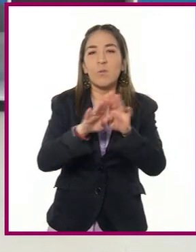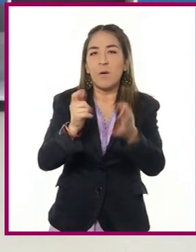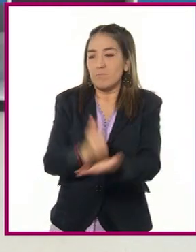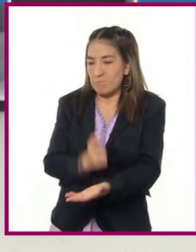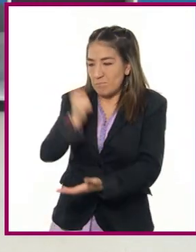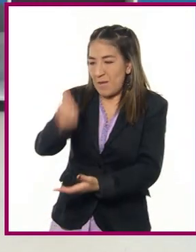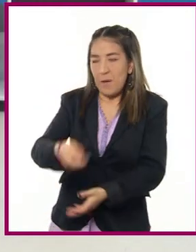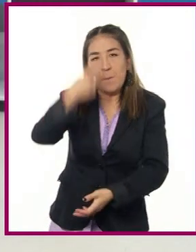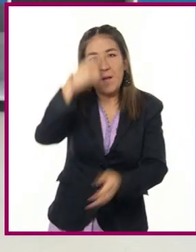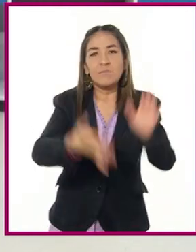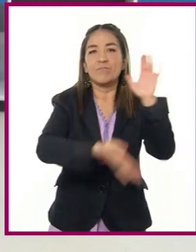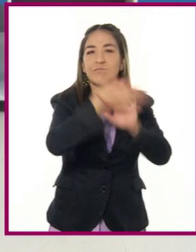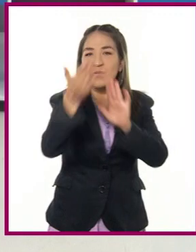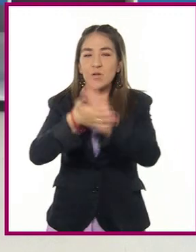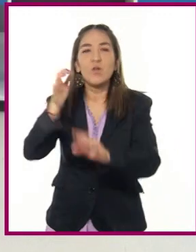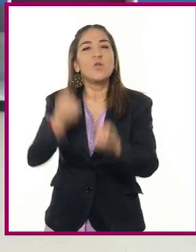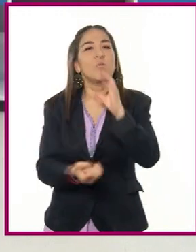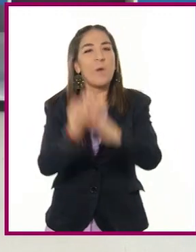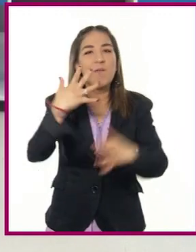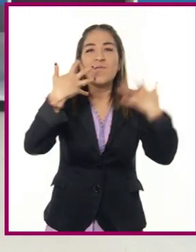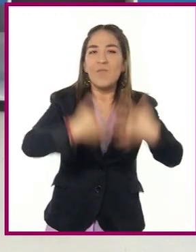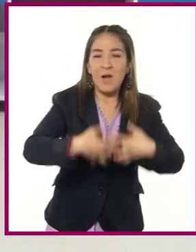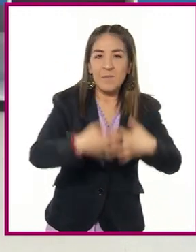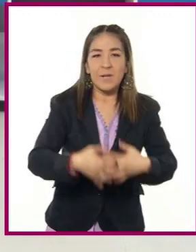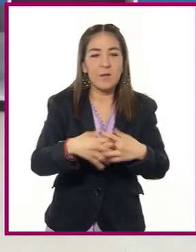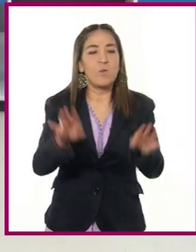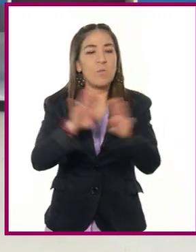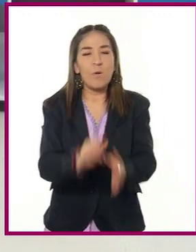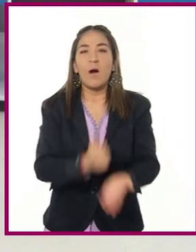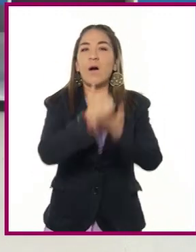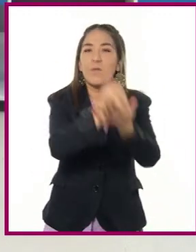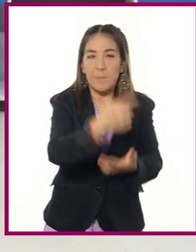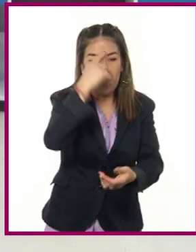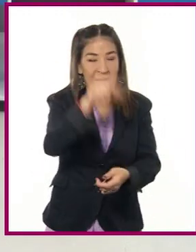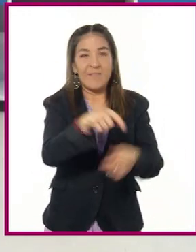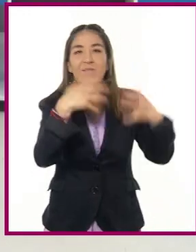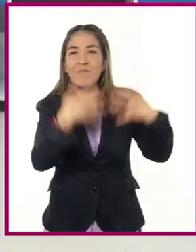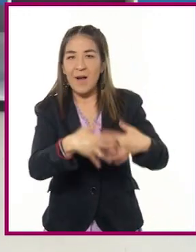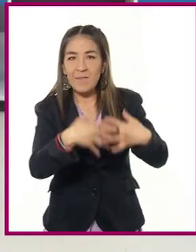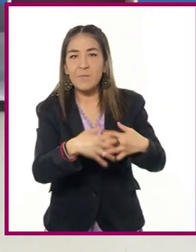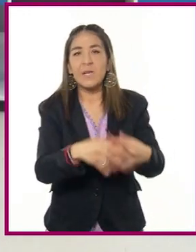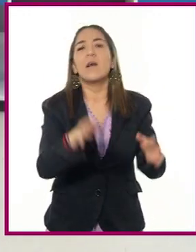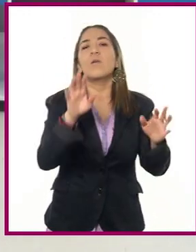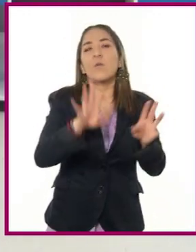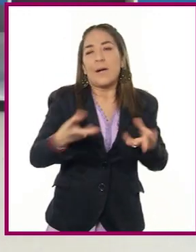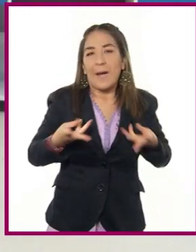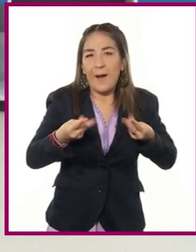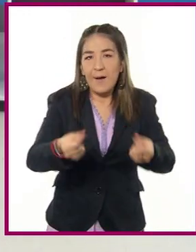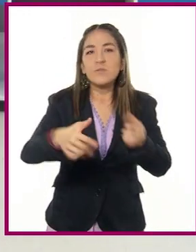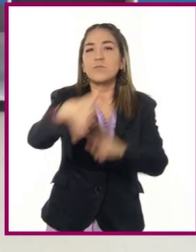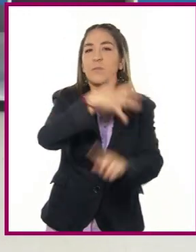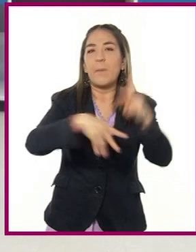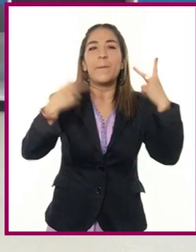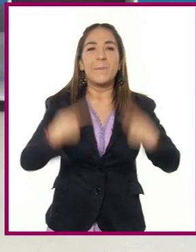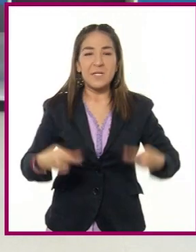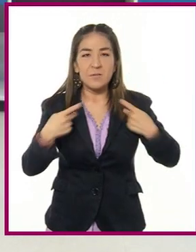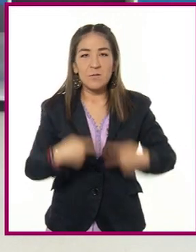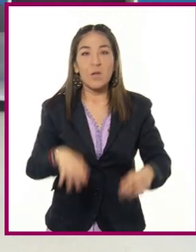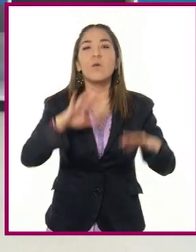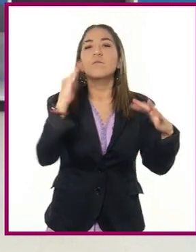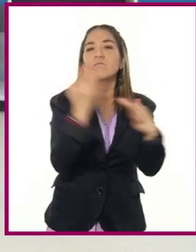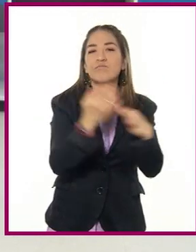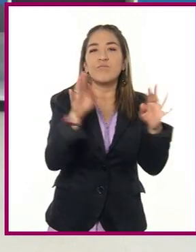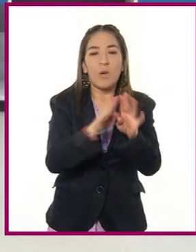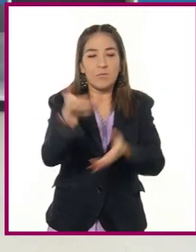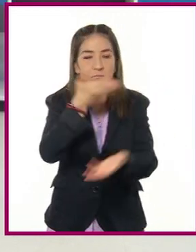infraestructura, estímulos fiscales, subsidios al consumo, gasto social, la economía mixta con un